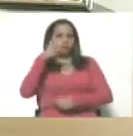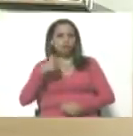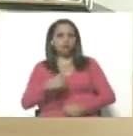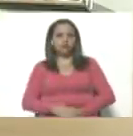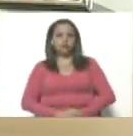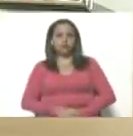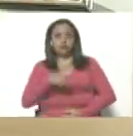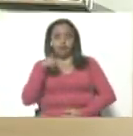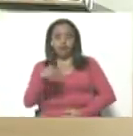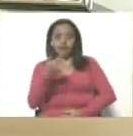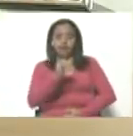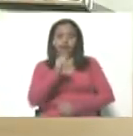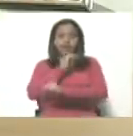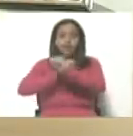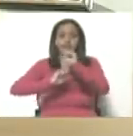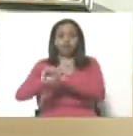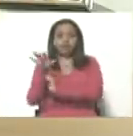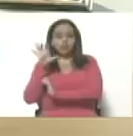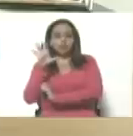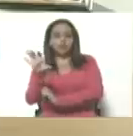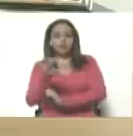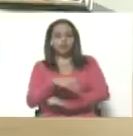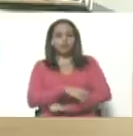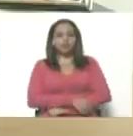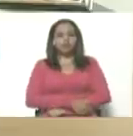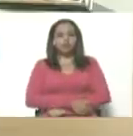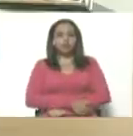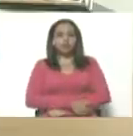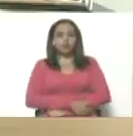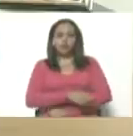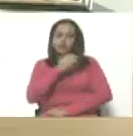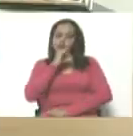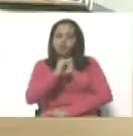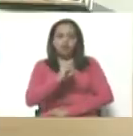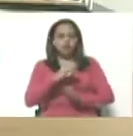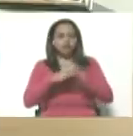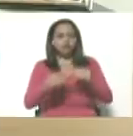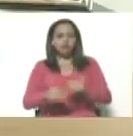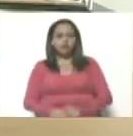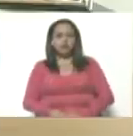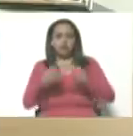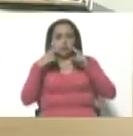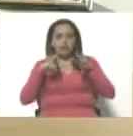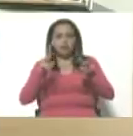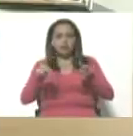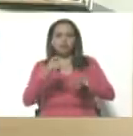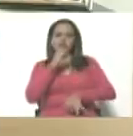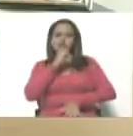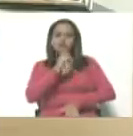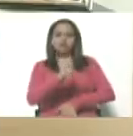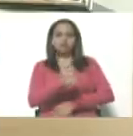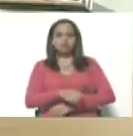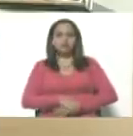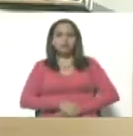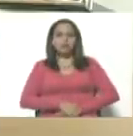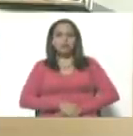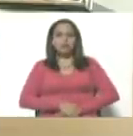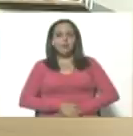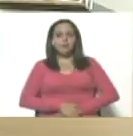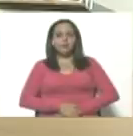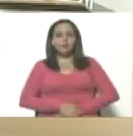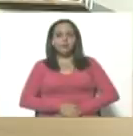allí, defendiendo a nuestra patria. Noticias, noticias. También estuve viendo la noticia de